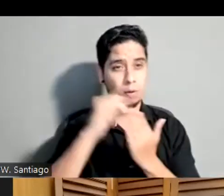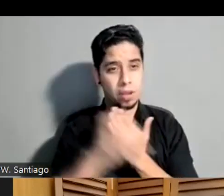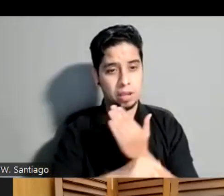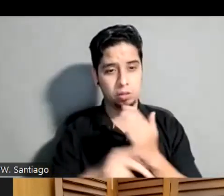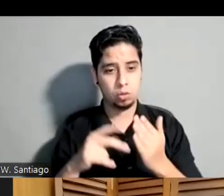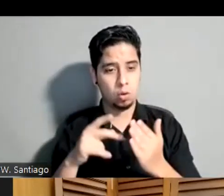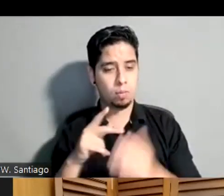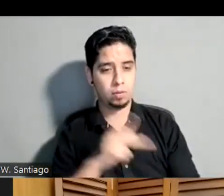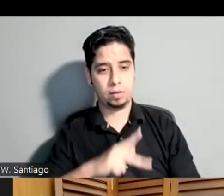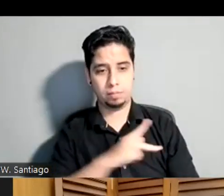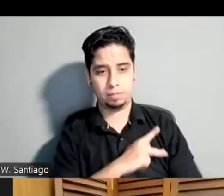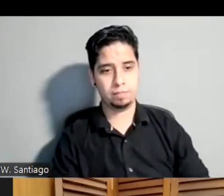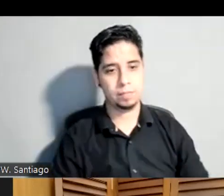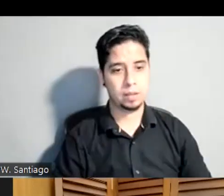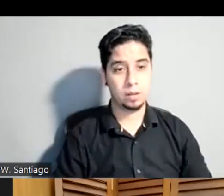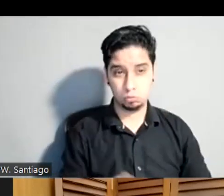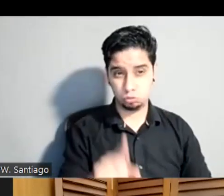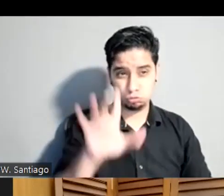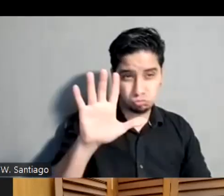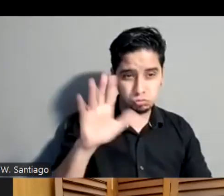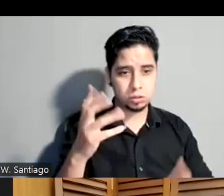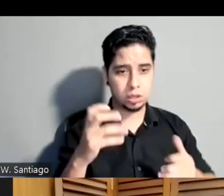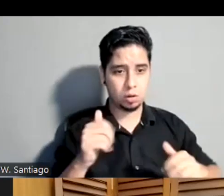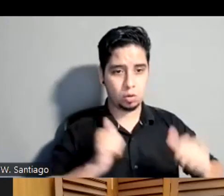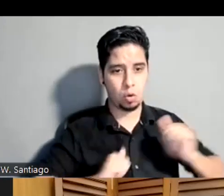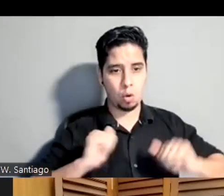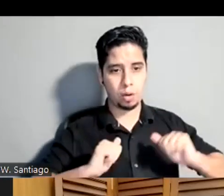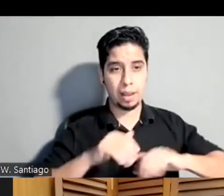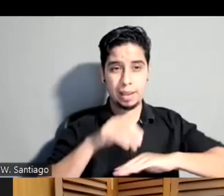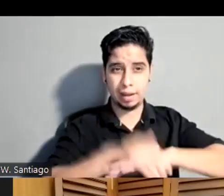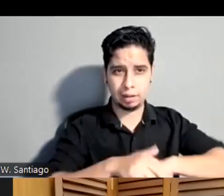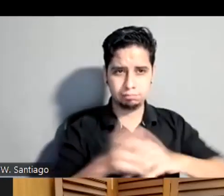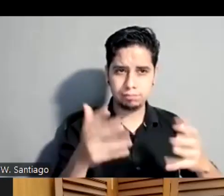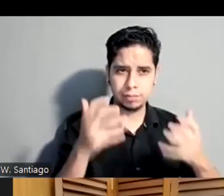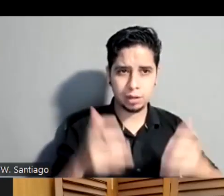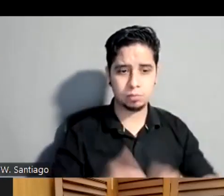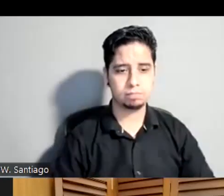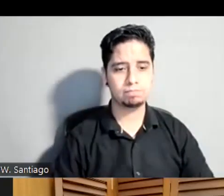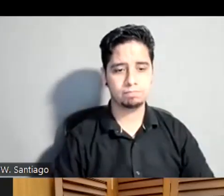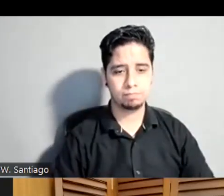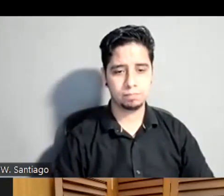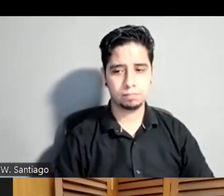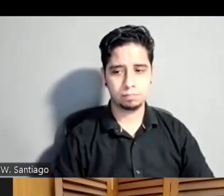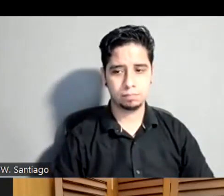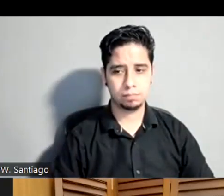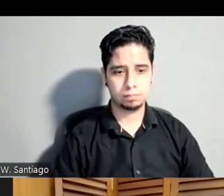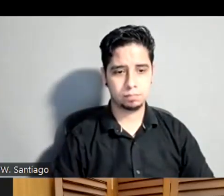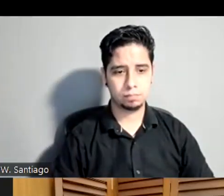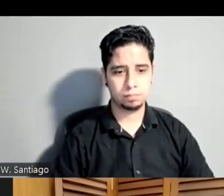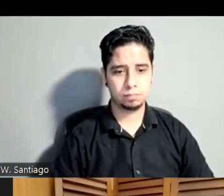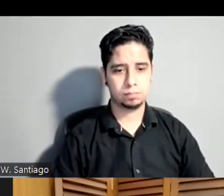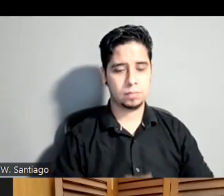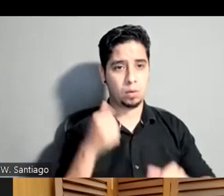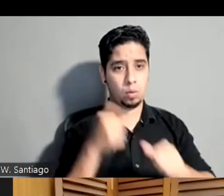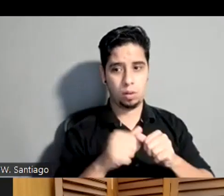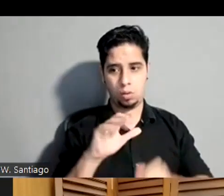personaje. Pues sí, me gustaría hacer una obra en inglés. ¡Oh! ¡Ok! ¡Yeah! Me acuerdo que Carlos Acevedo